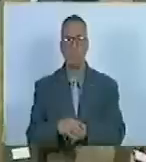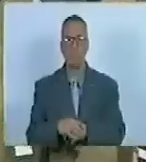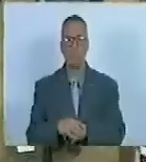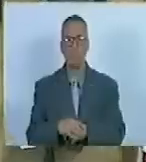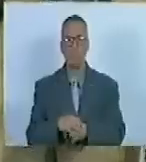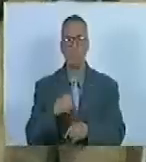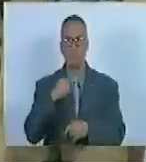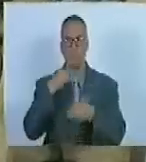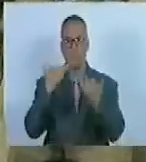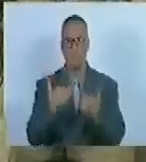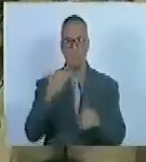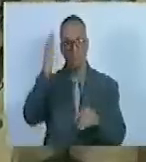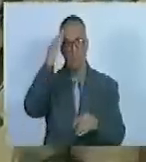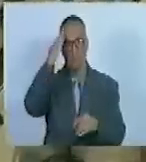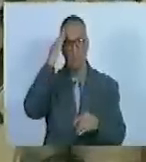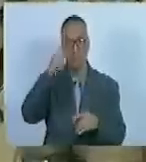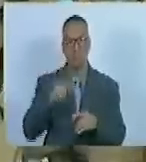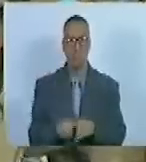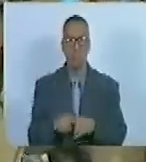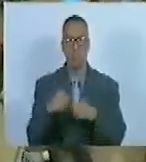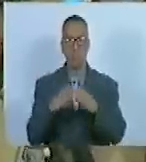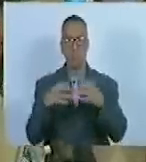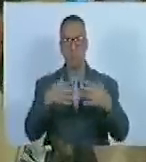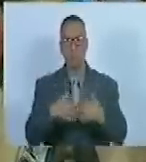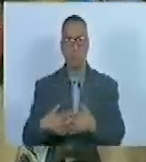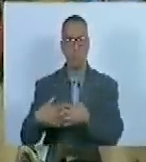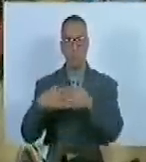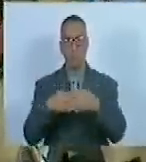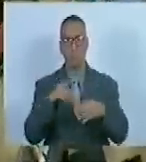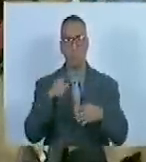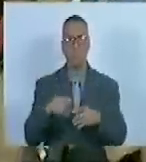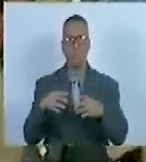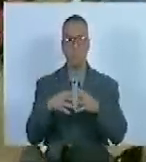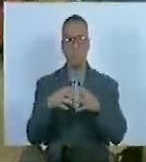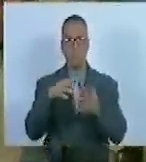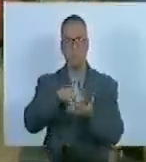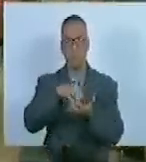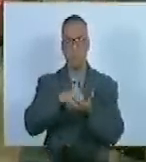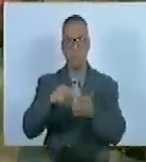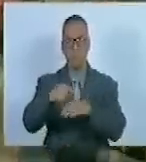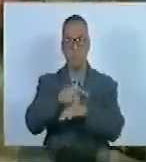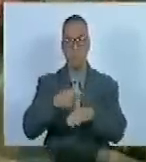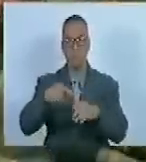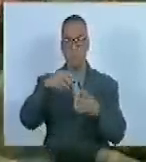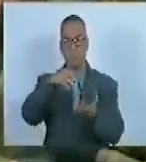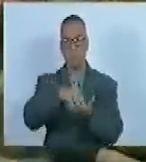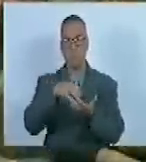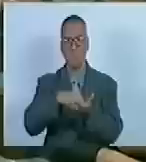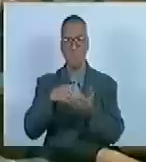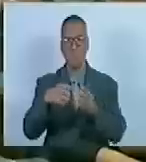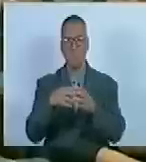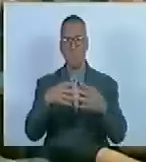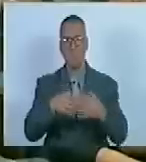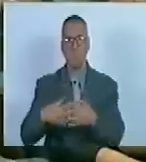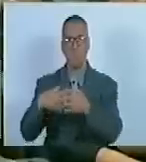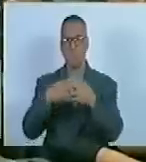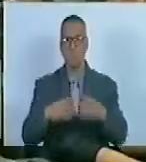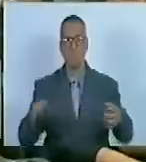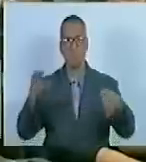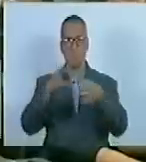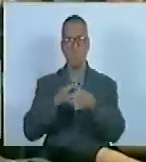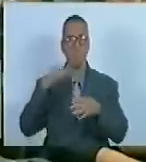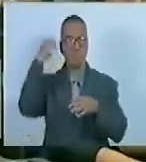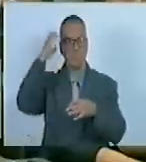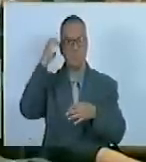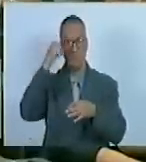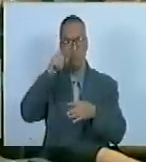donde, como ya sabemos, el Imperio Norteamericano, el Departamento de Estado y los países de la Unión Europea y del mundo, que